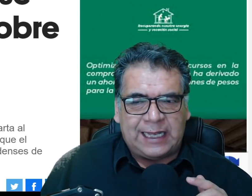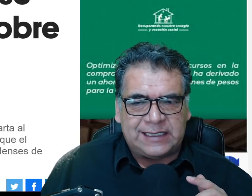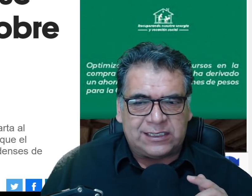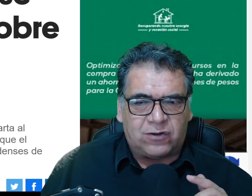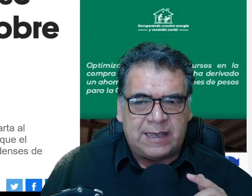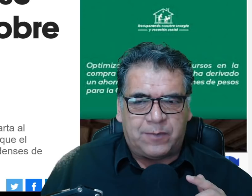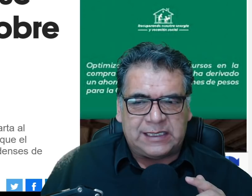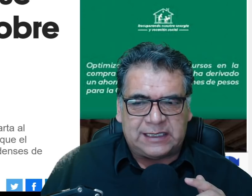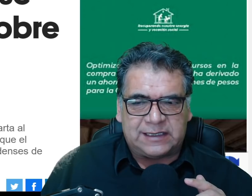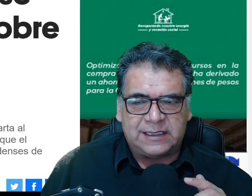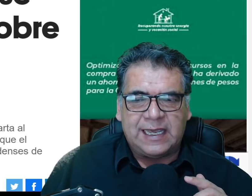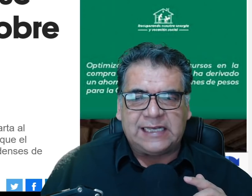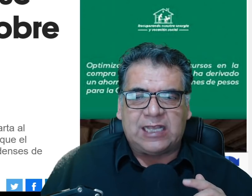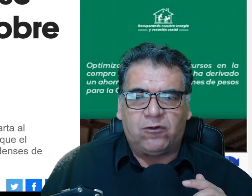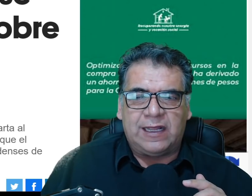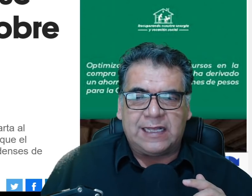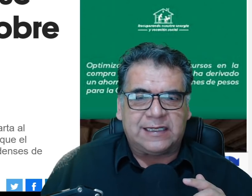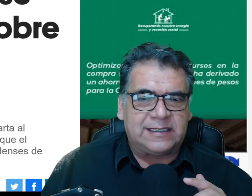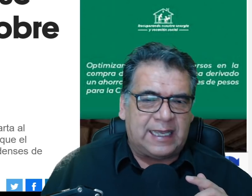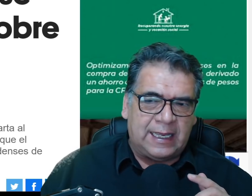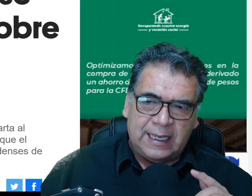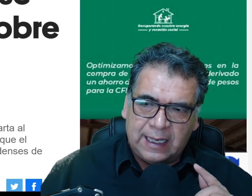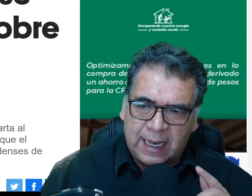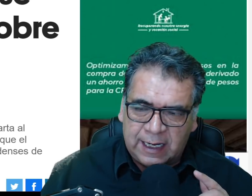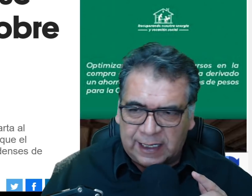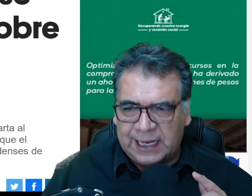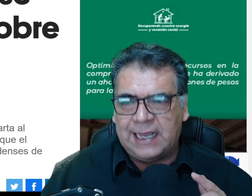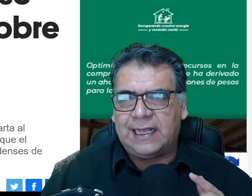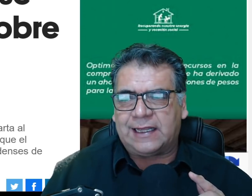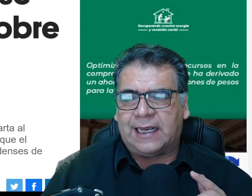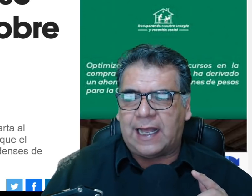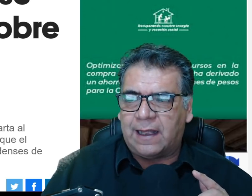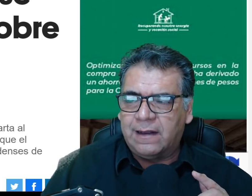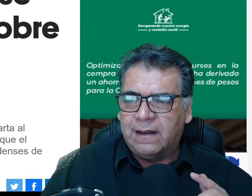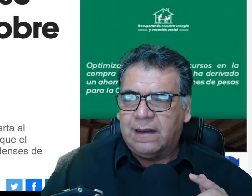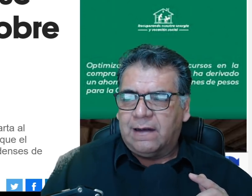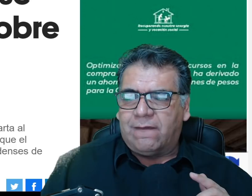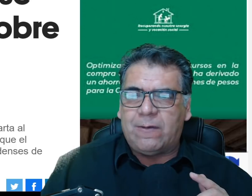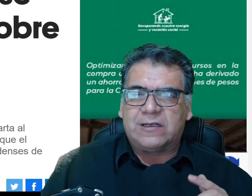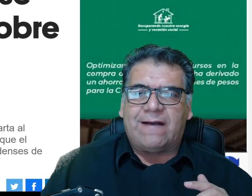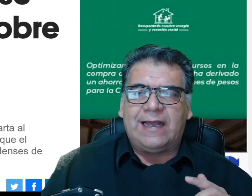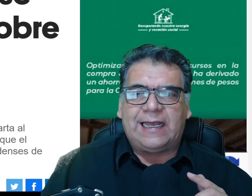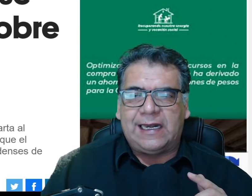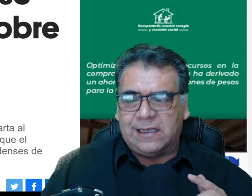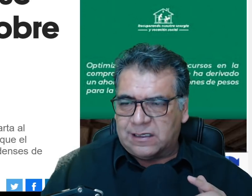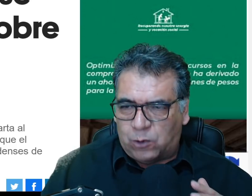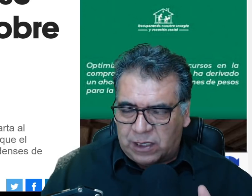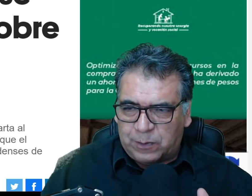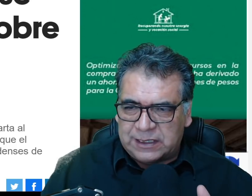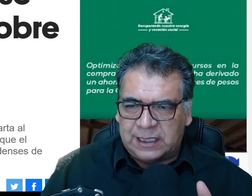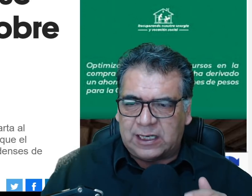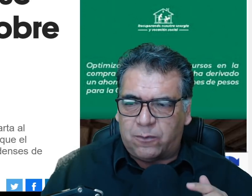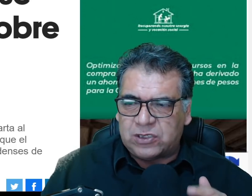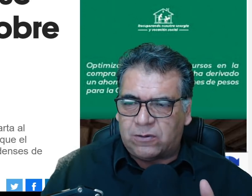el acceso a empresas estadounidenses de energía eléctrica. Vamos a ver qué le responde